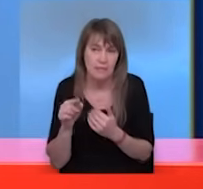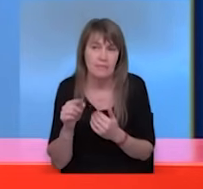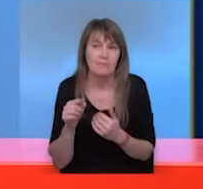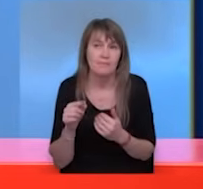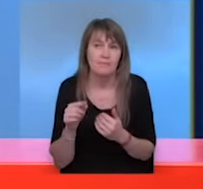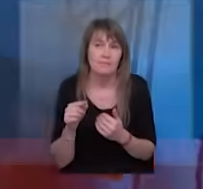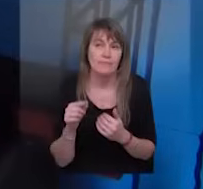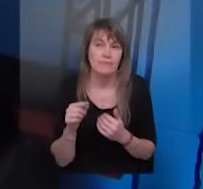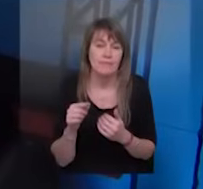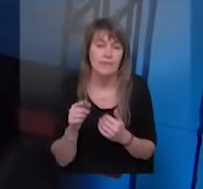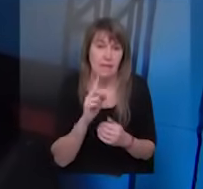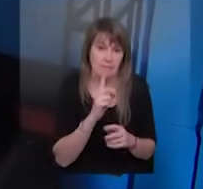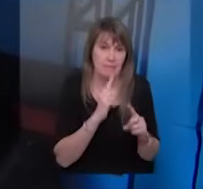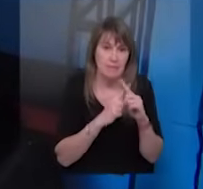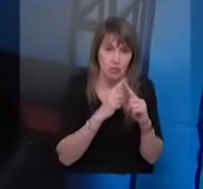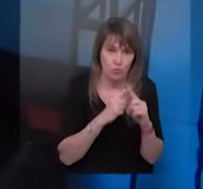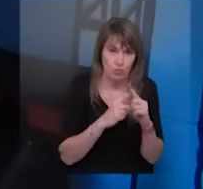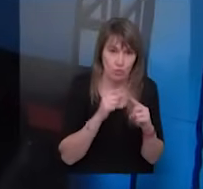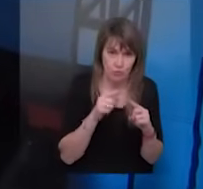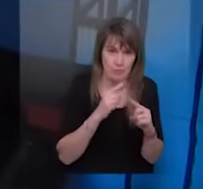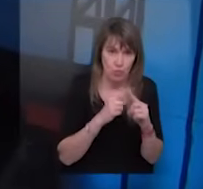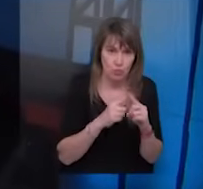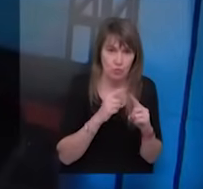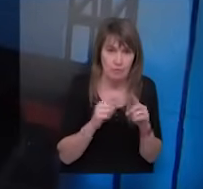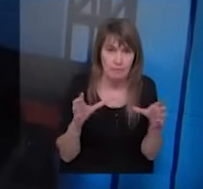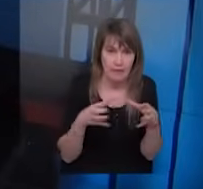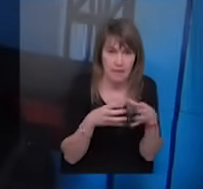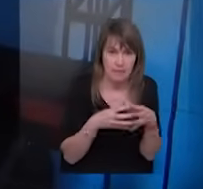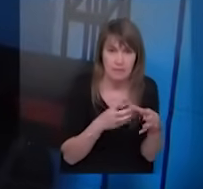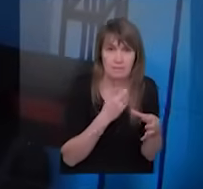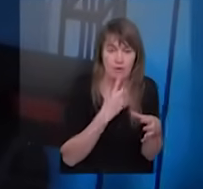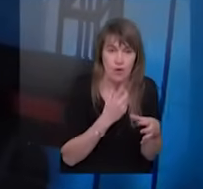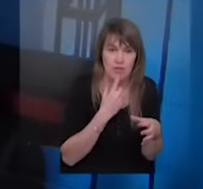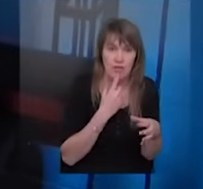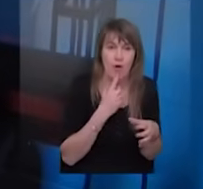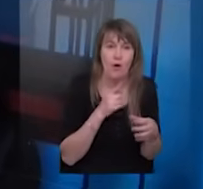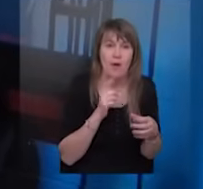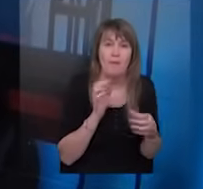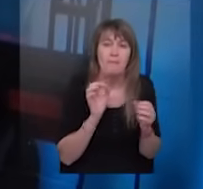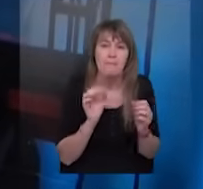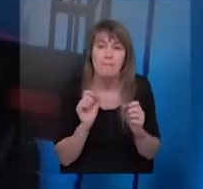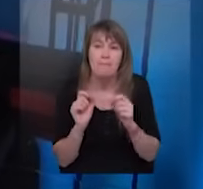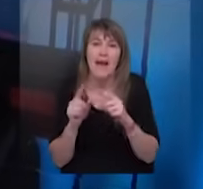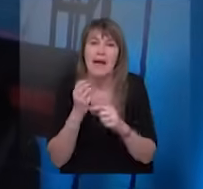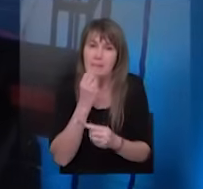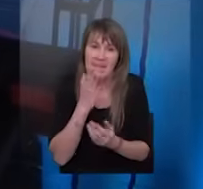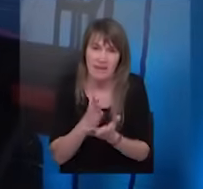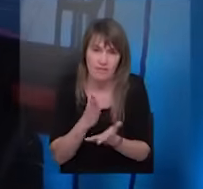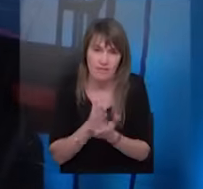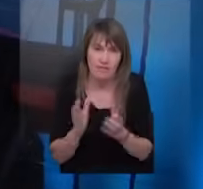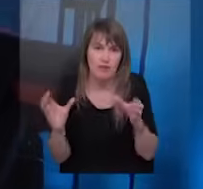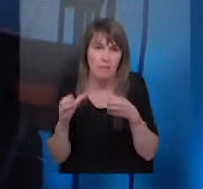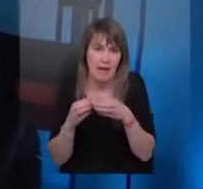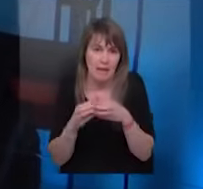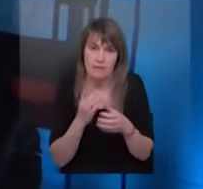este los minutos para los partidos políticos no son para los no son En beneficio de los partidos políticos